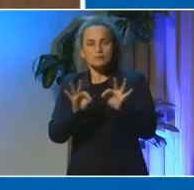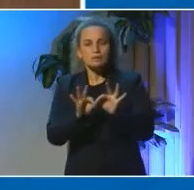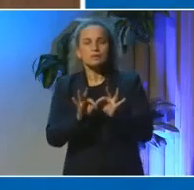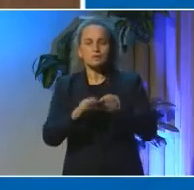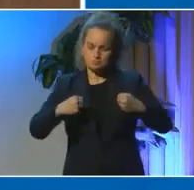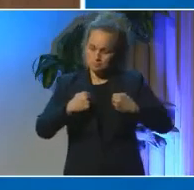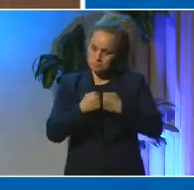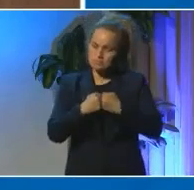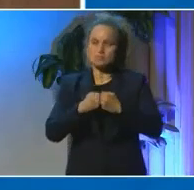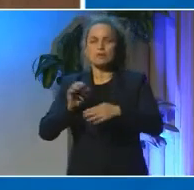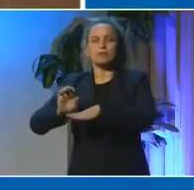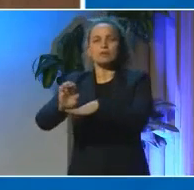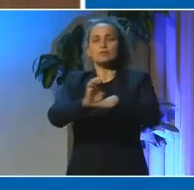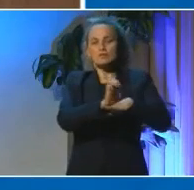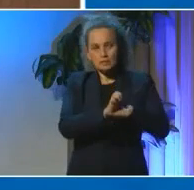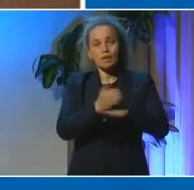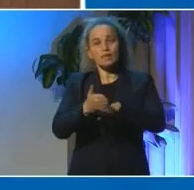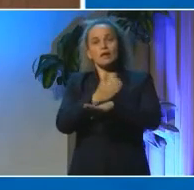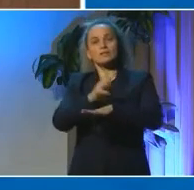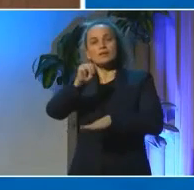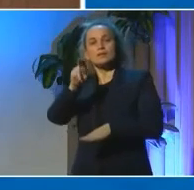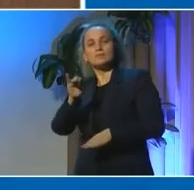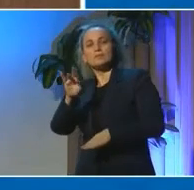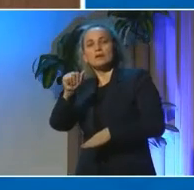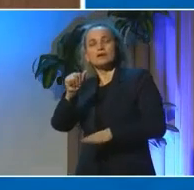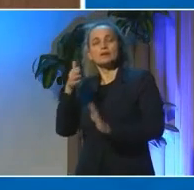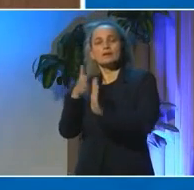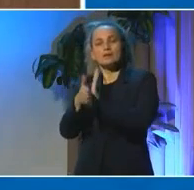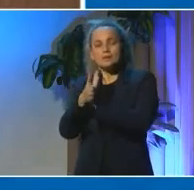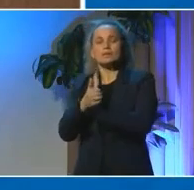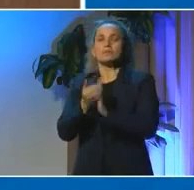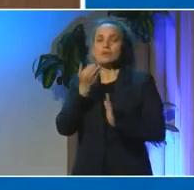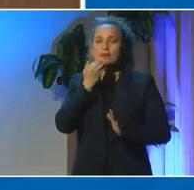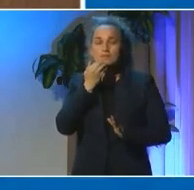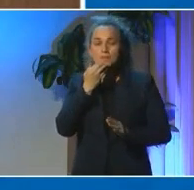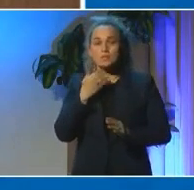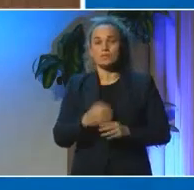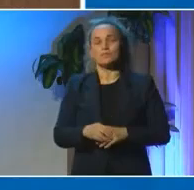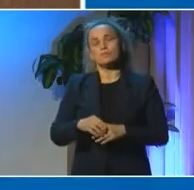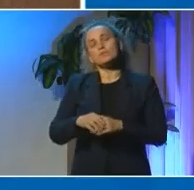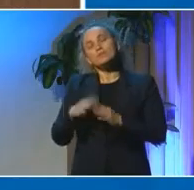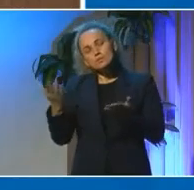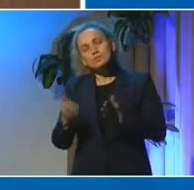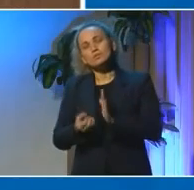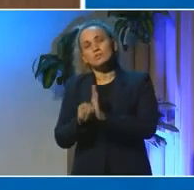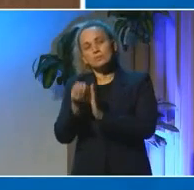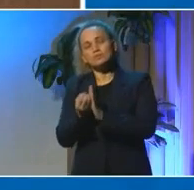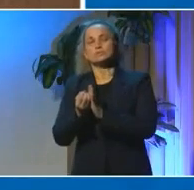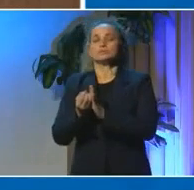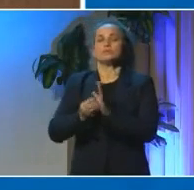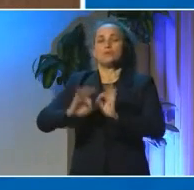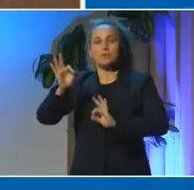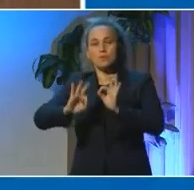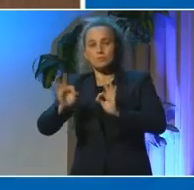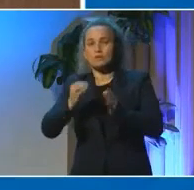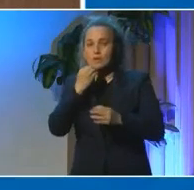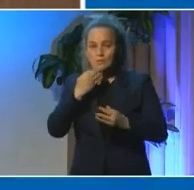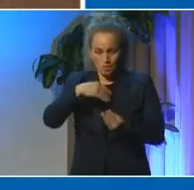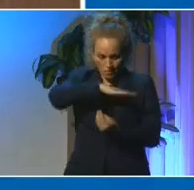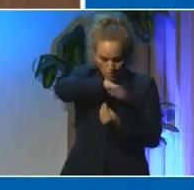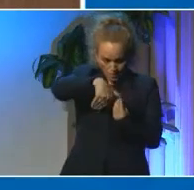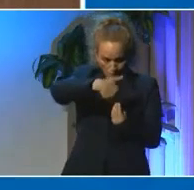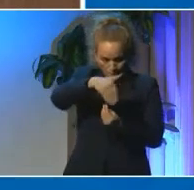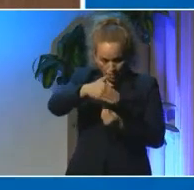aliados y grupos de interés como mencionaba María Andrea el operador logístico es clave por ejemplo en lo que mencionabas de paquetes nosotros logramos recuperar en